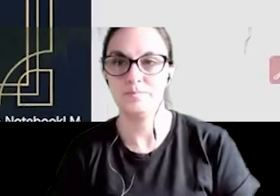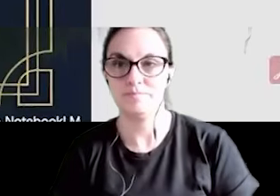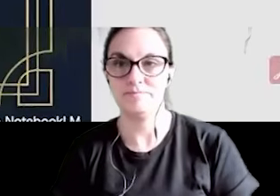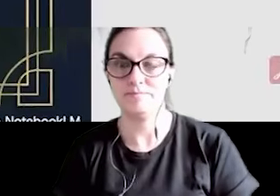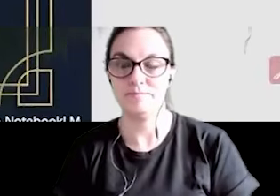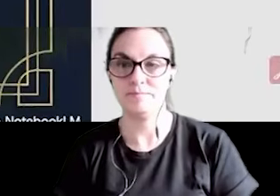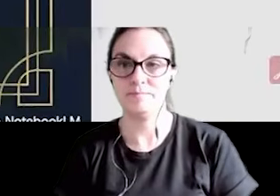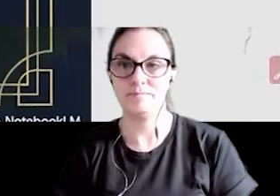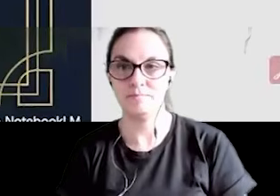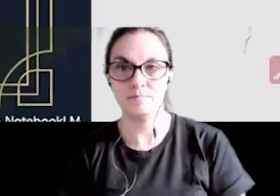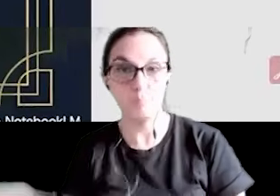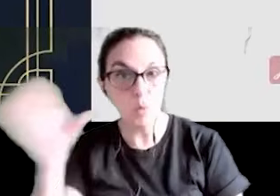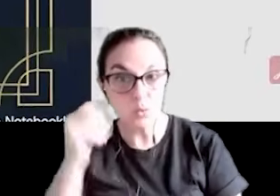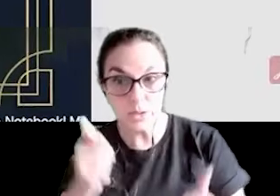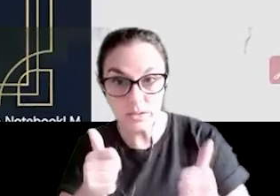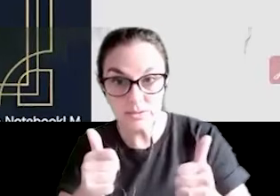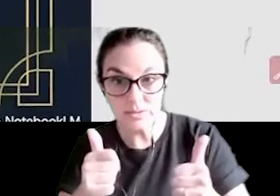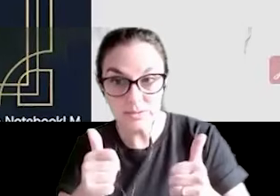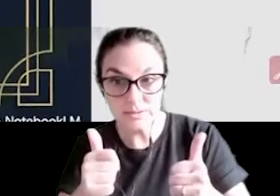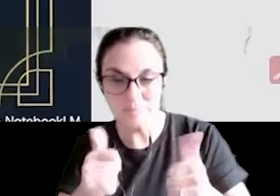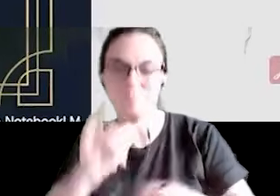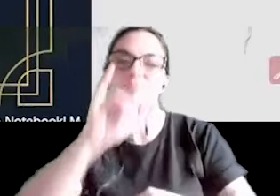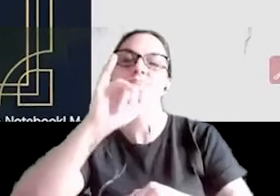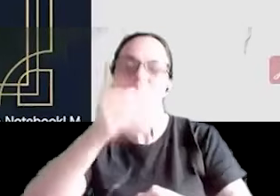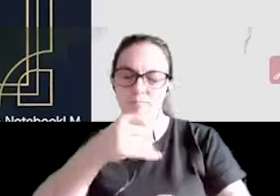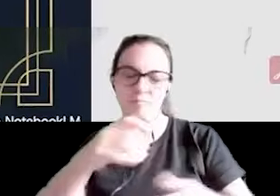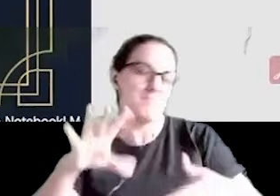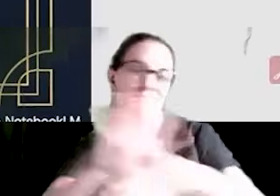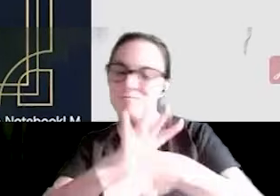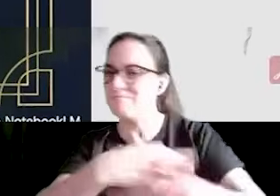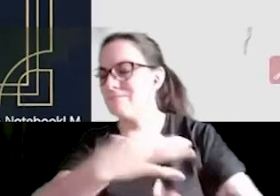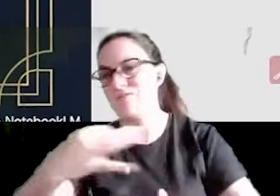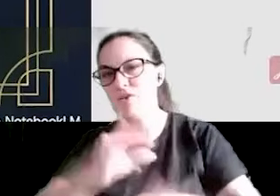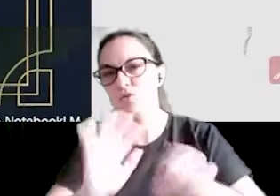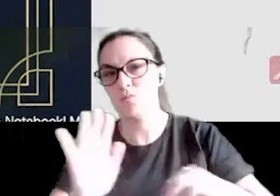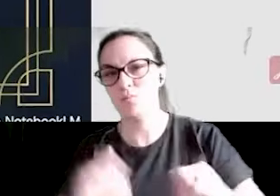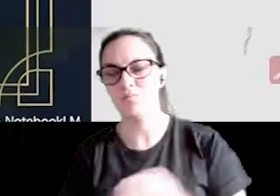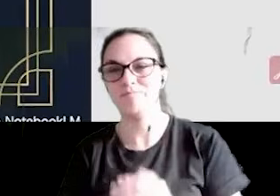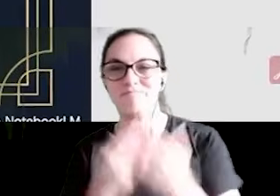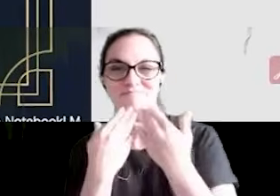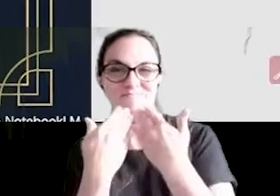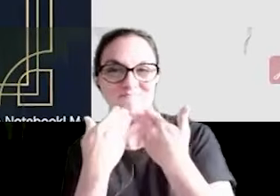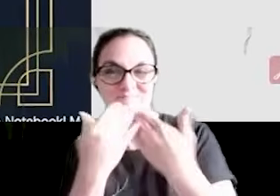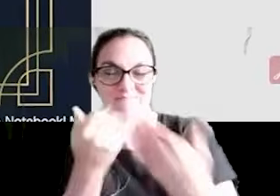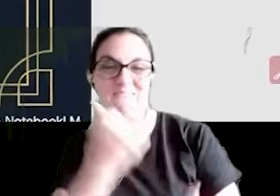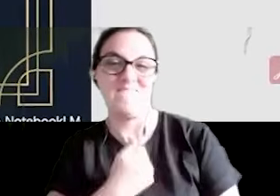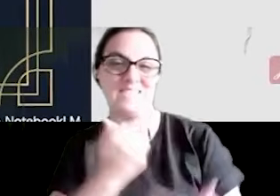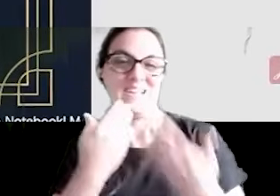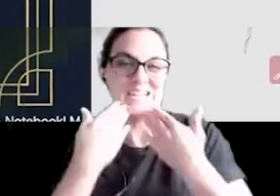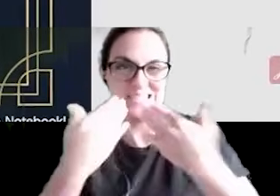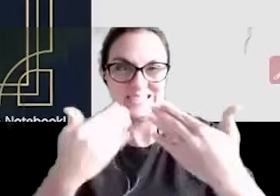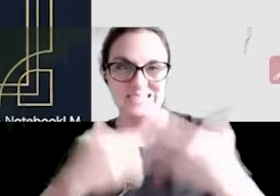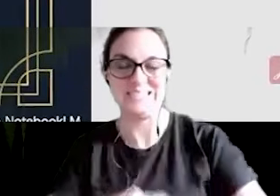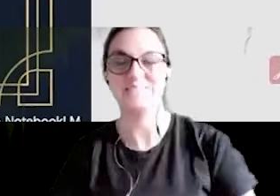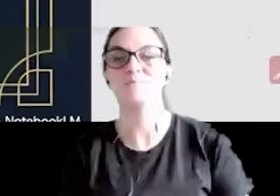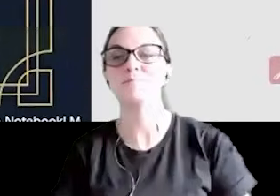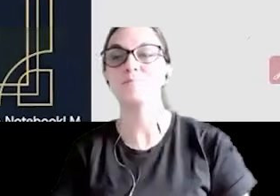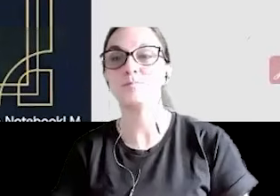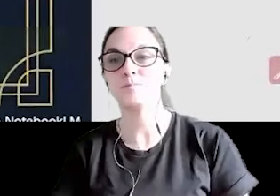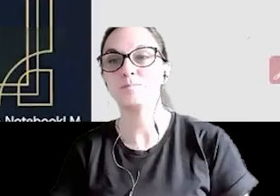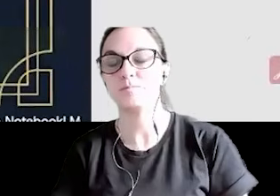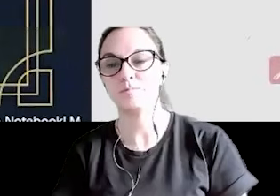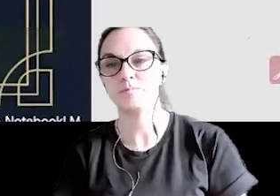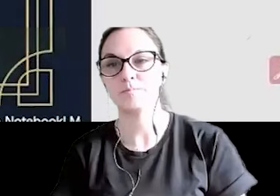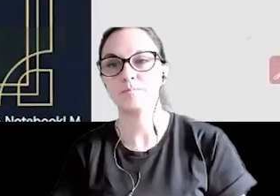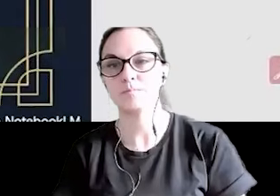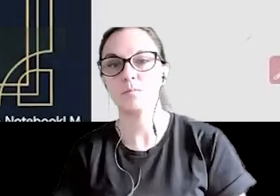Ahora, ¿cómo me escuchan? Ahora, perfecto. Bueno, gracias. Les agradezco mucho entonces la confirmación. Bueno,